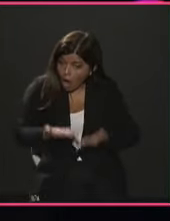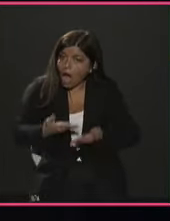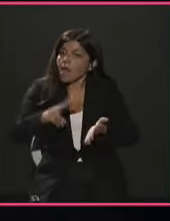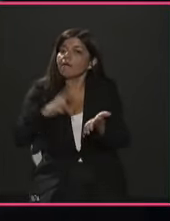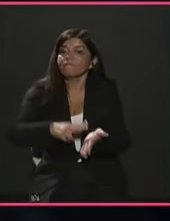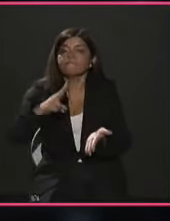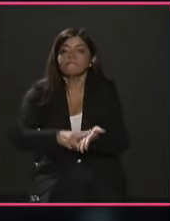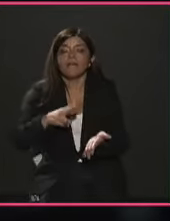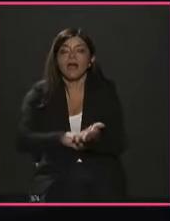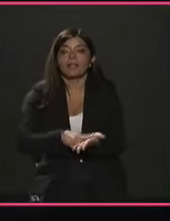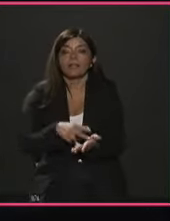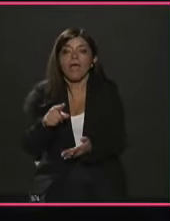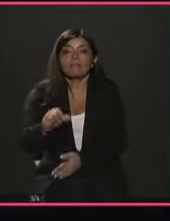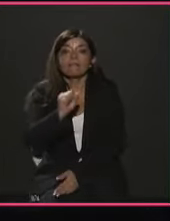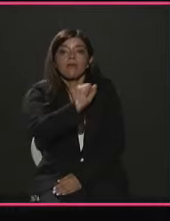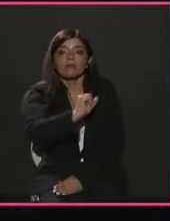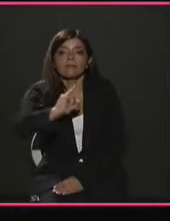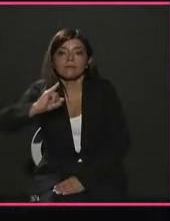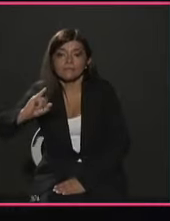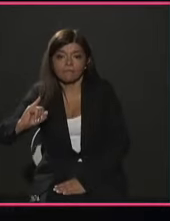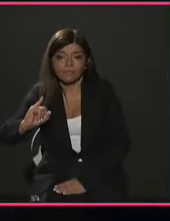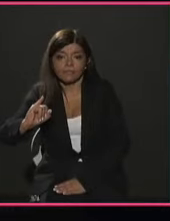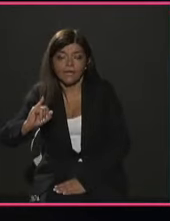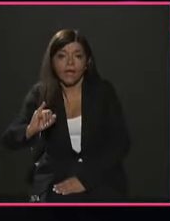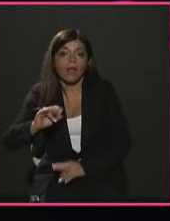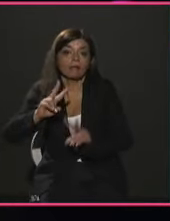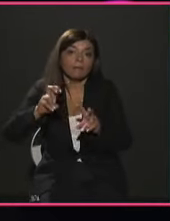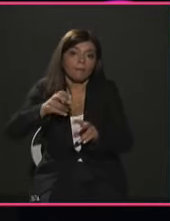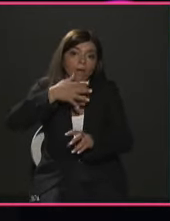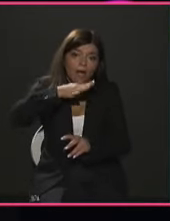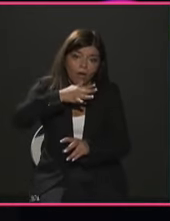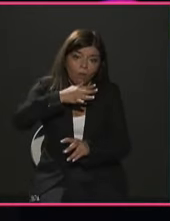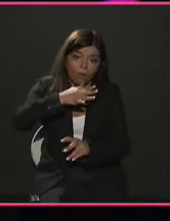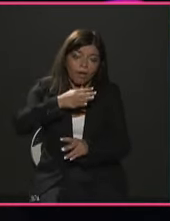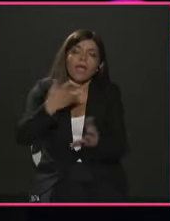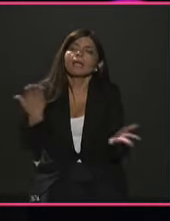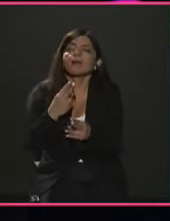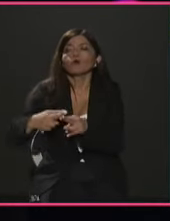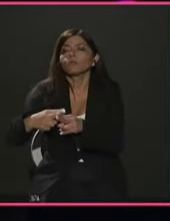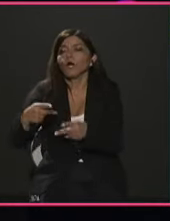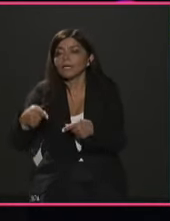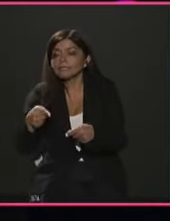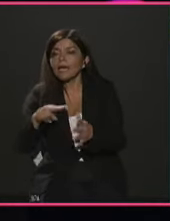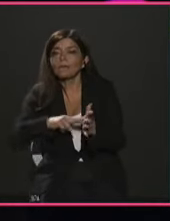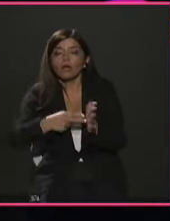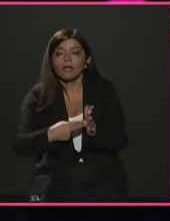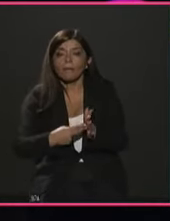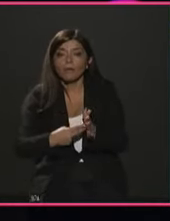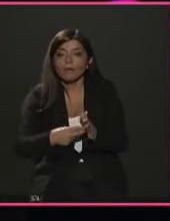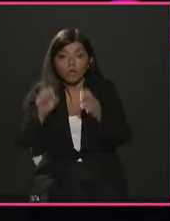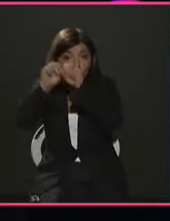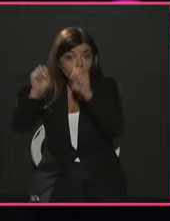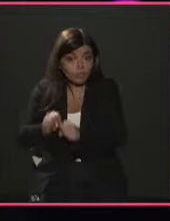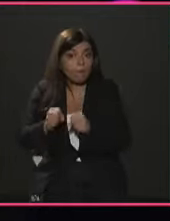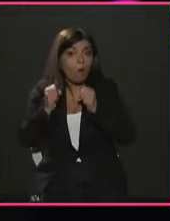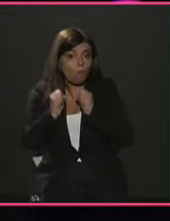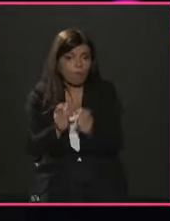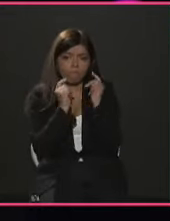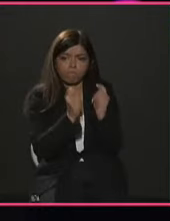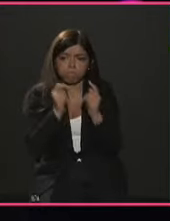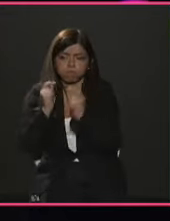real de de la Inteligencia artificial pero algo más se puede hacer para ver este problema porque estos sistemas pueden ser más